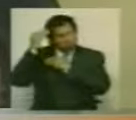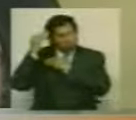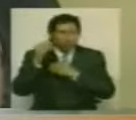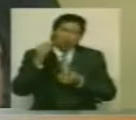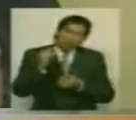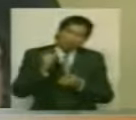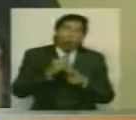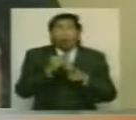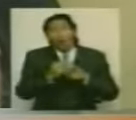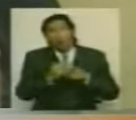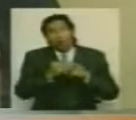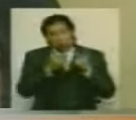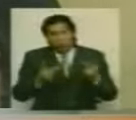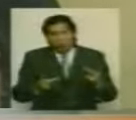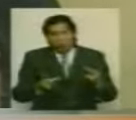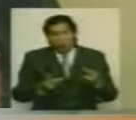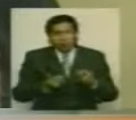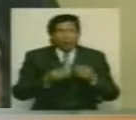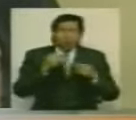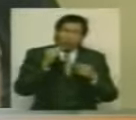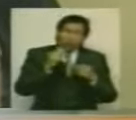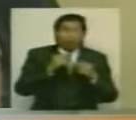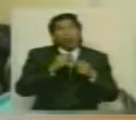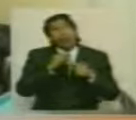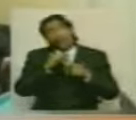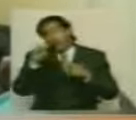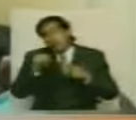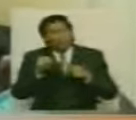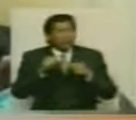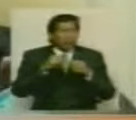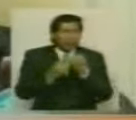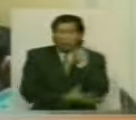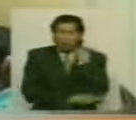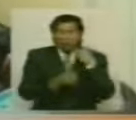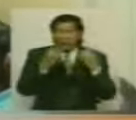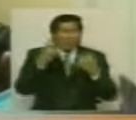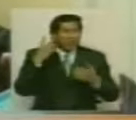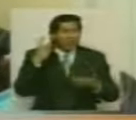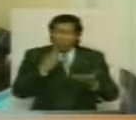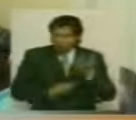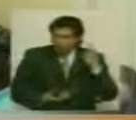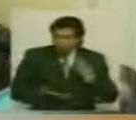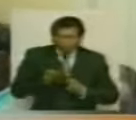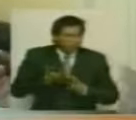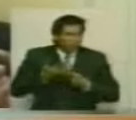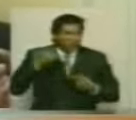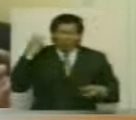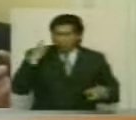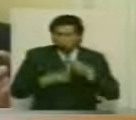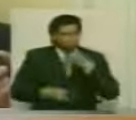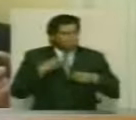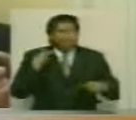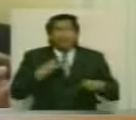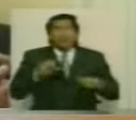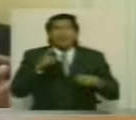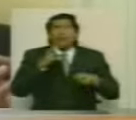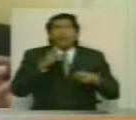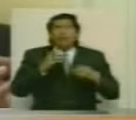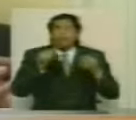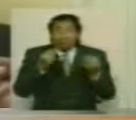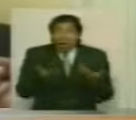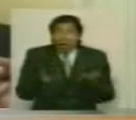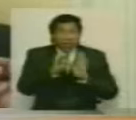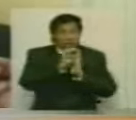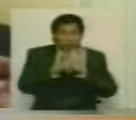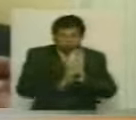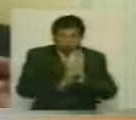que en Potosí no haya más pobreza de la que hay en La Paz. Es un debate complejo, ¿no es cierto? No tenemos estatutos